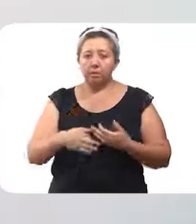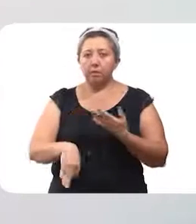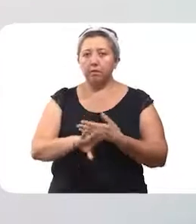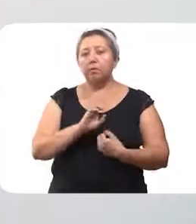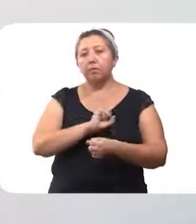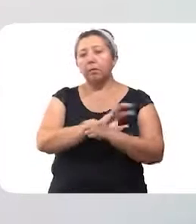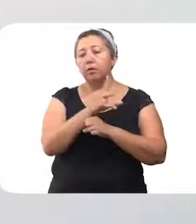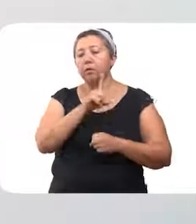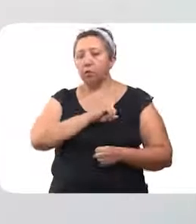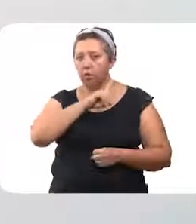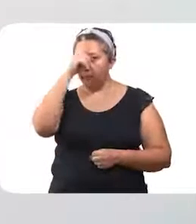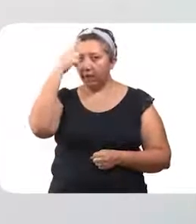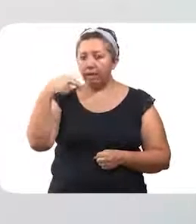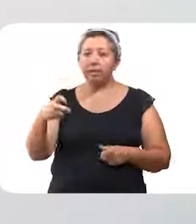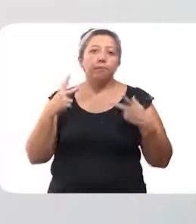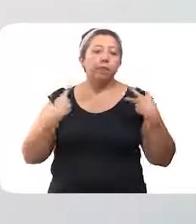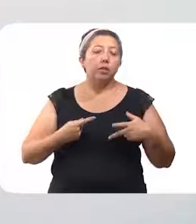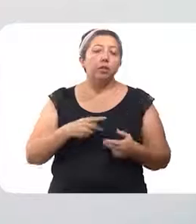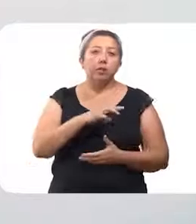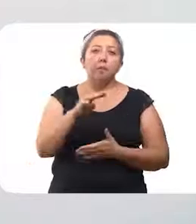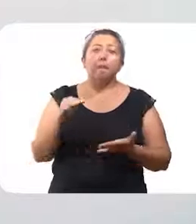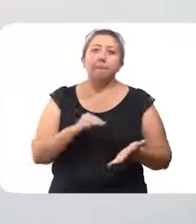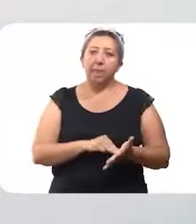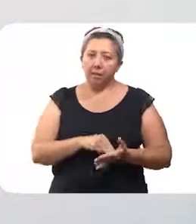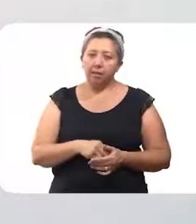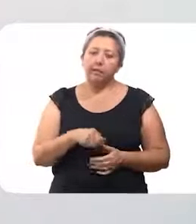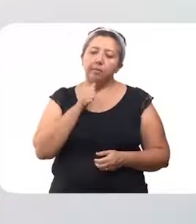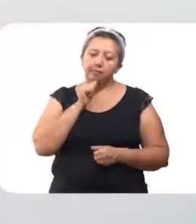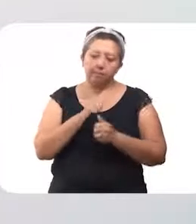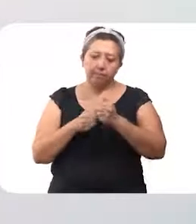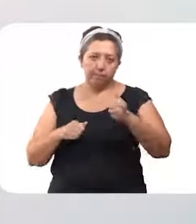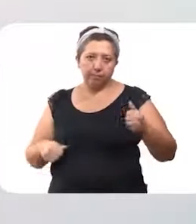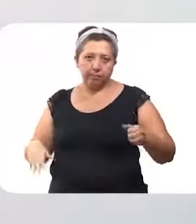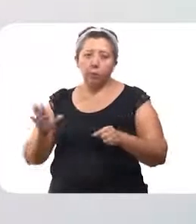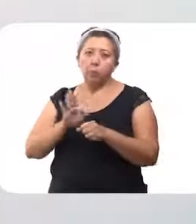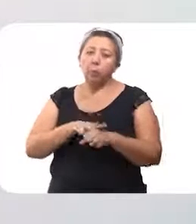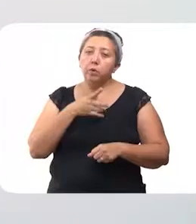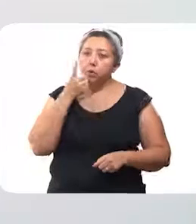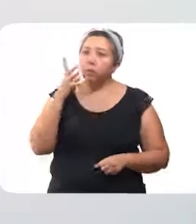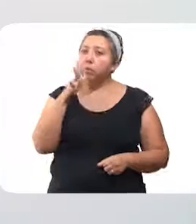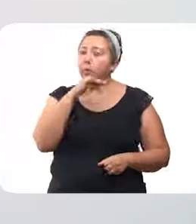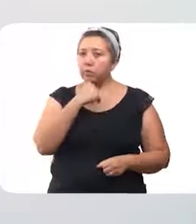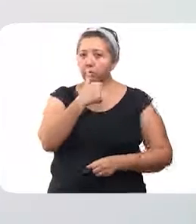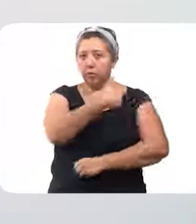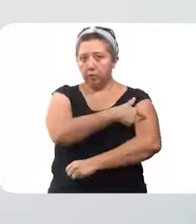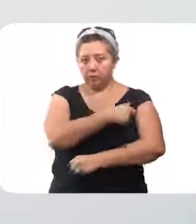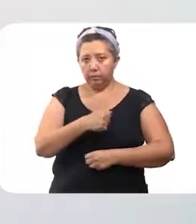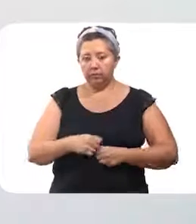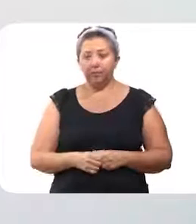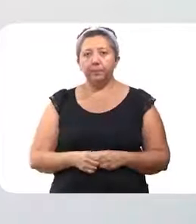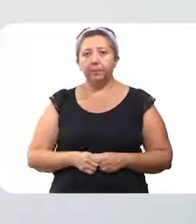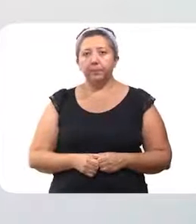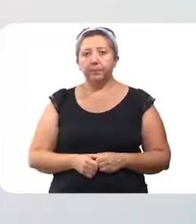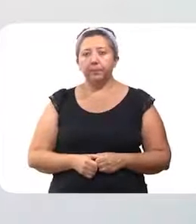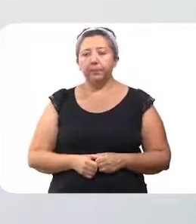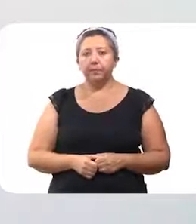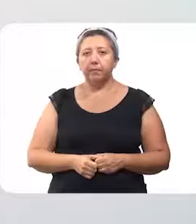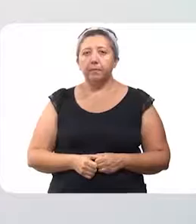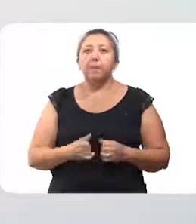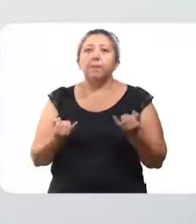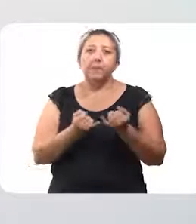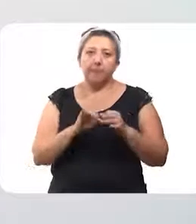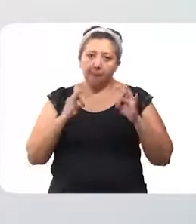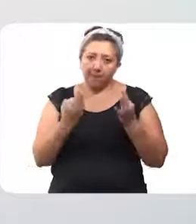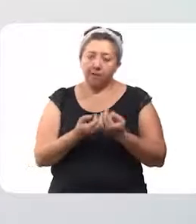coronavirus, únicamente para aquellas personas de Mérida que se encuentran rezagadas y que por algún motivo no habían podido recibirla. De